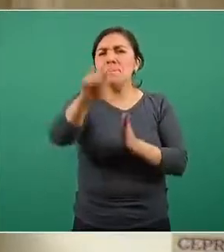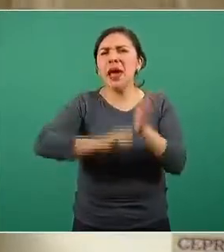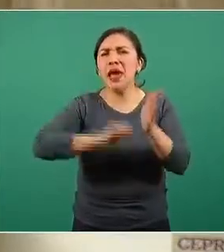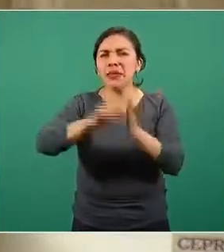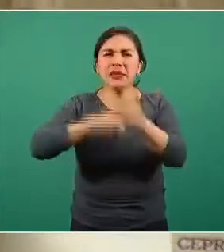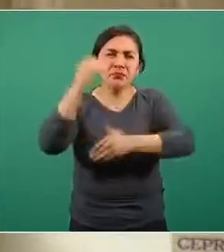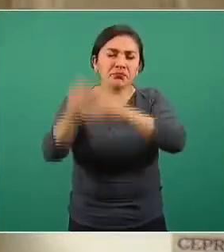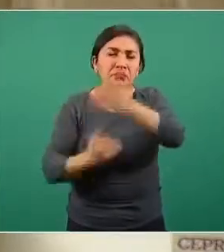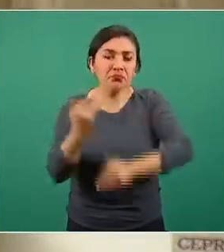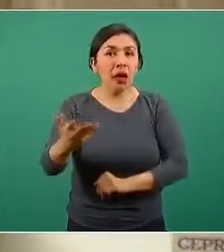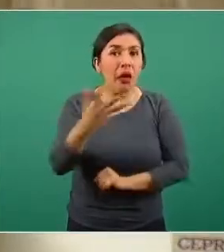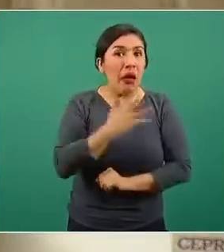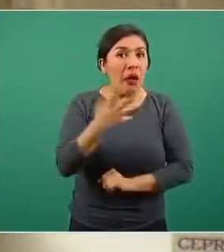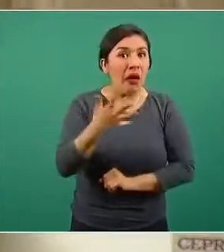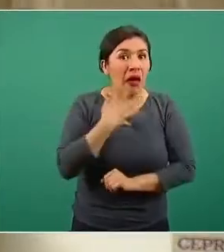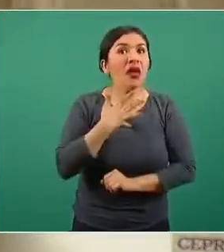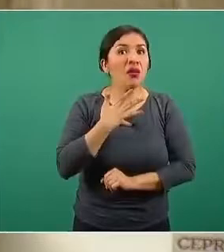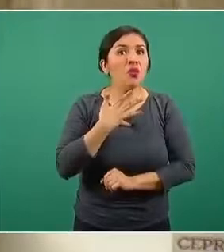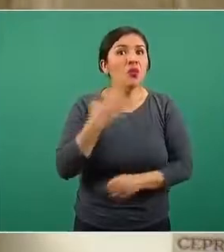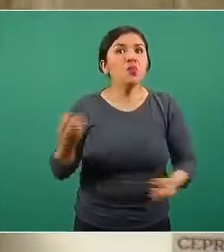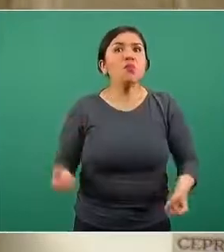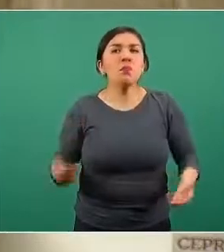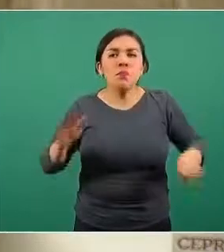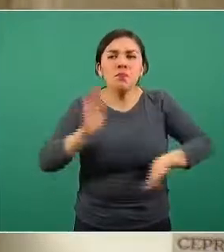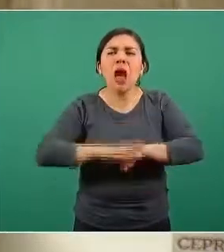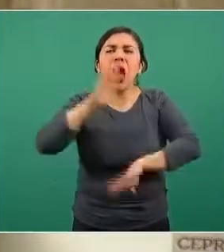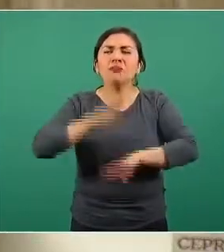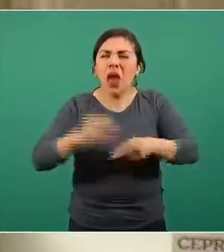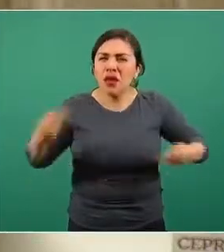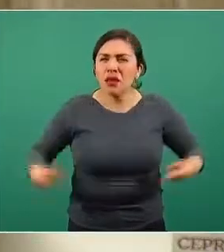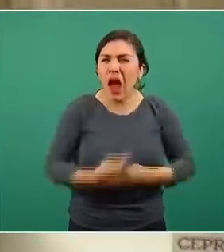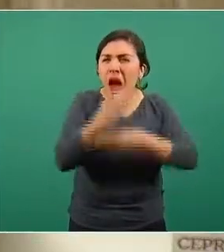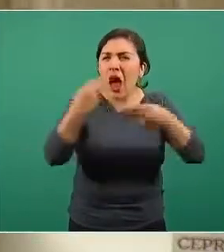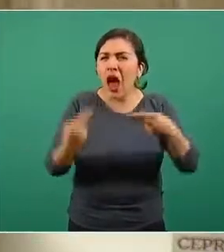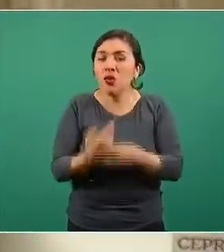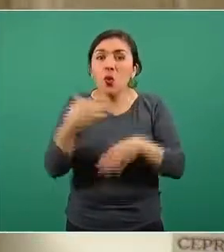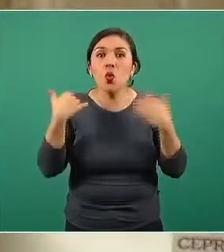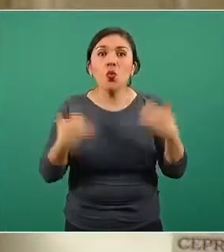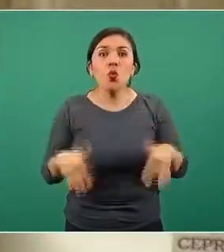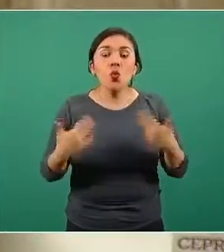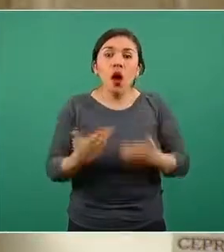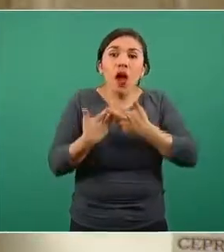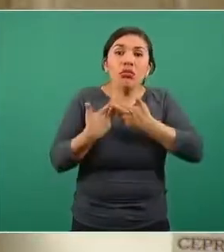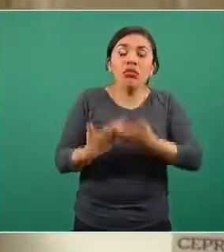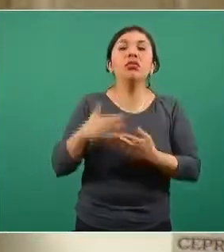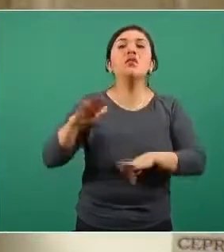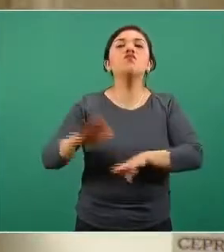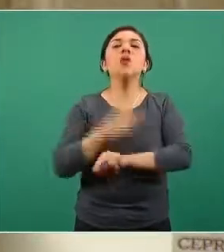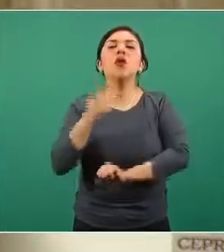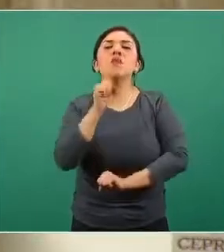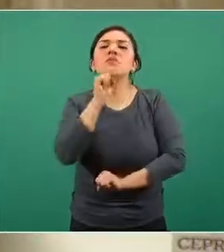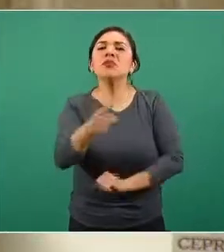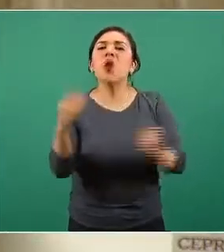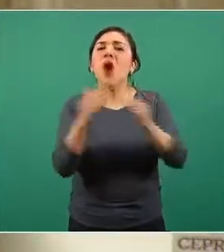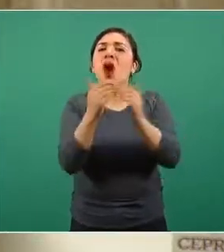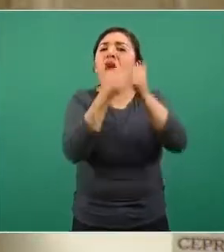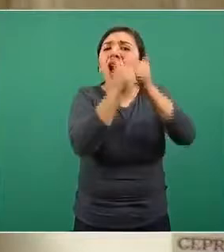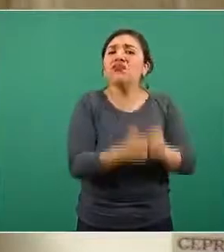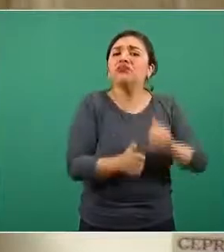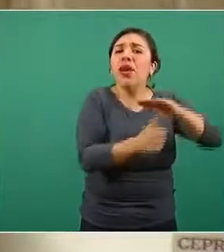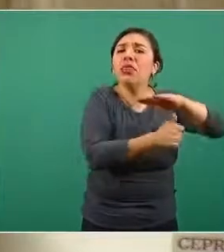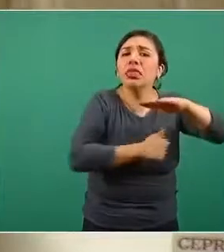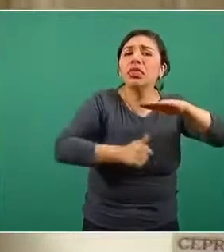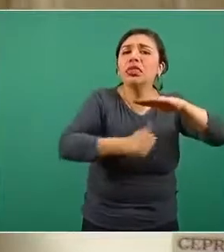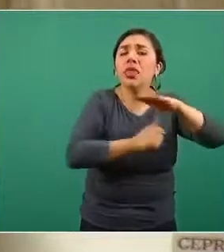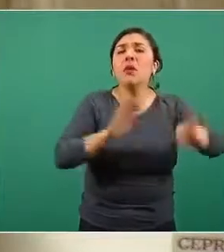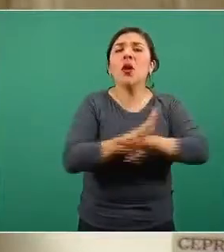viene una cantidad de nacimientos abundante por este mismo confinamiento debido